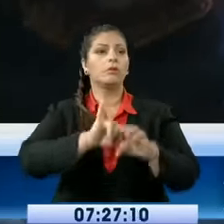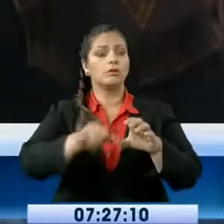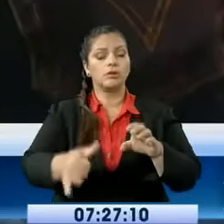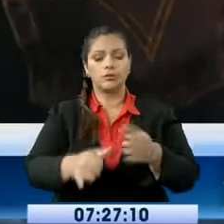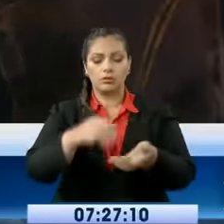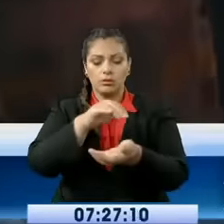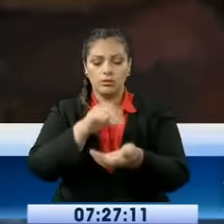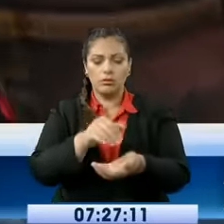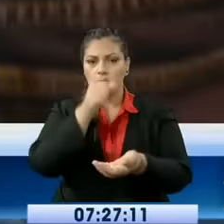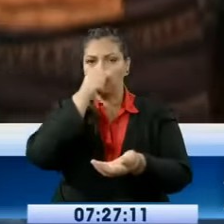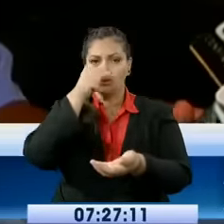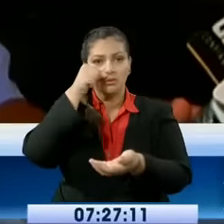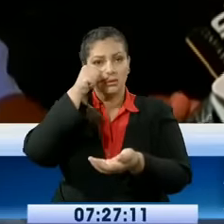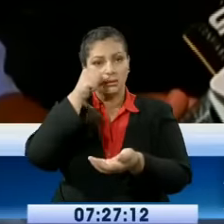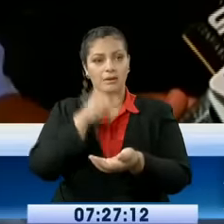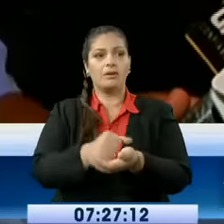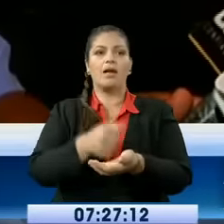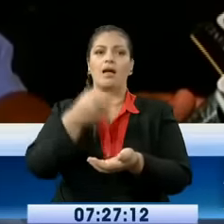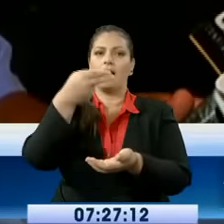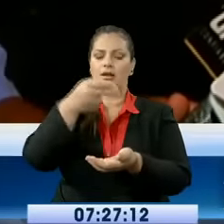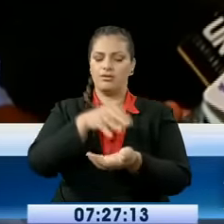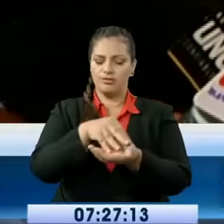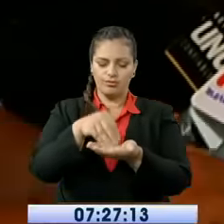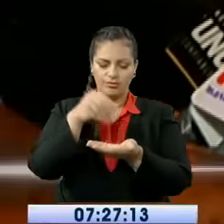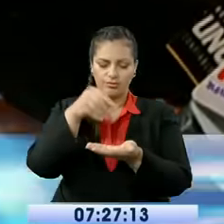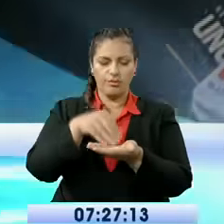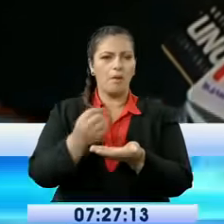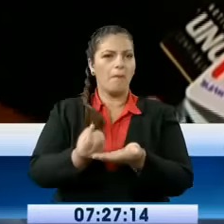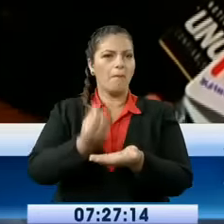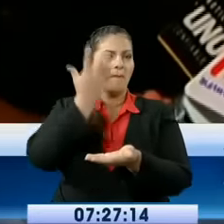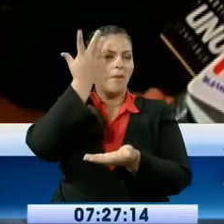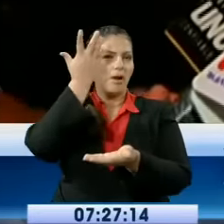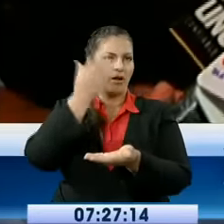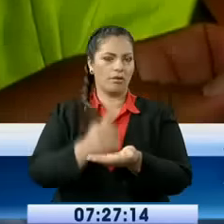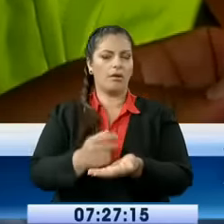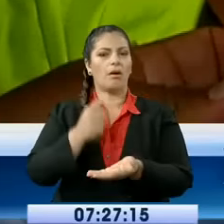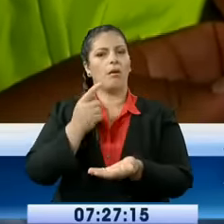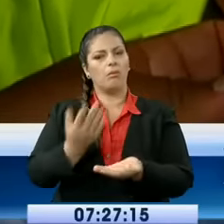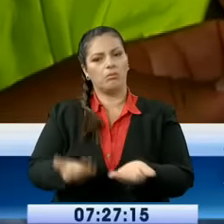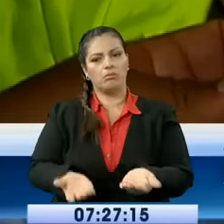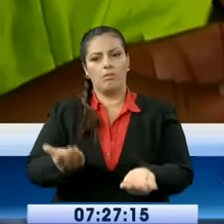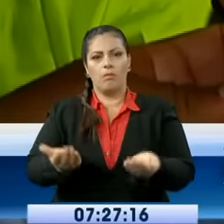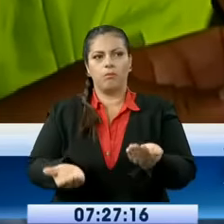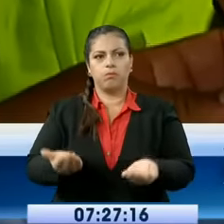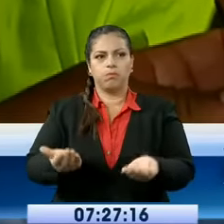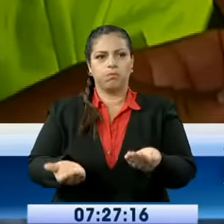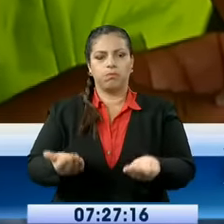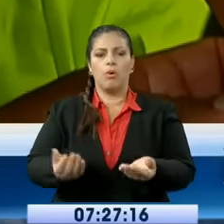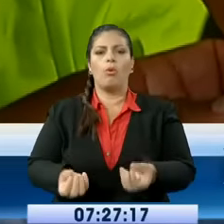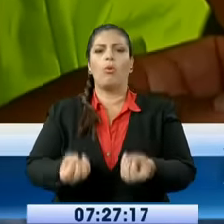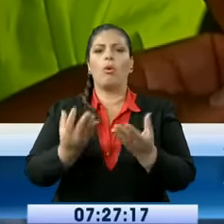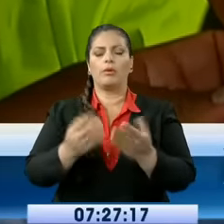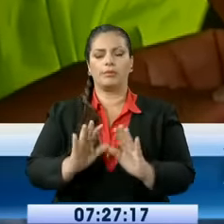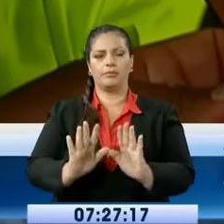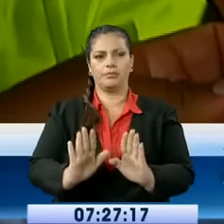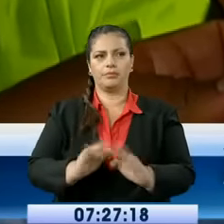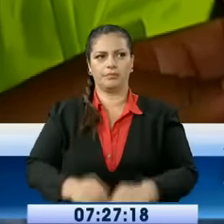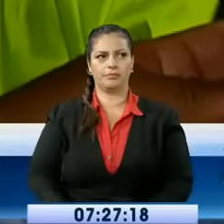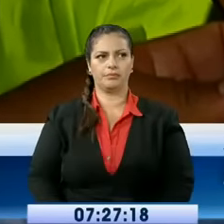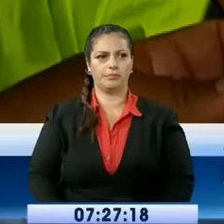H también, pues, que luego pues se estará ya haciendo el pesaje. En las investigaciones indicará